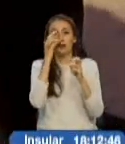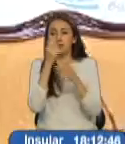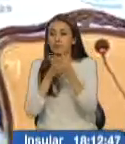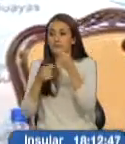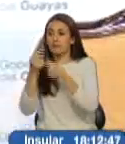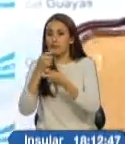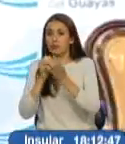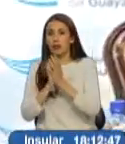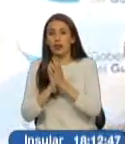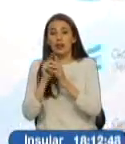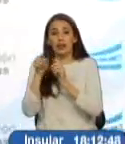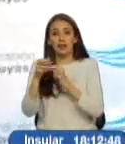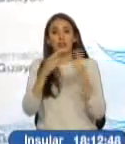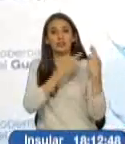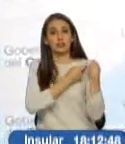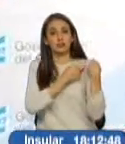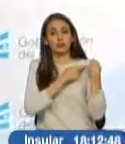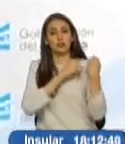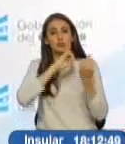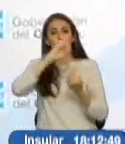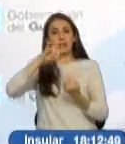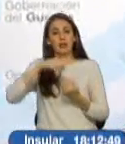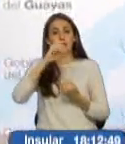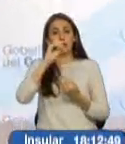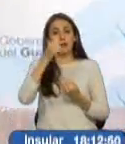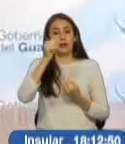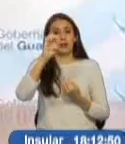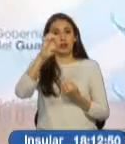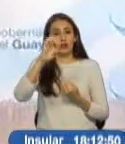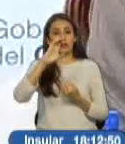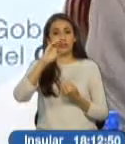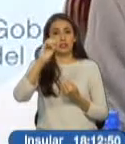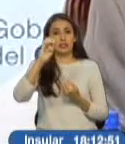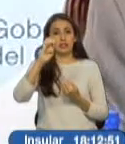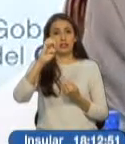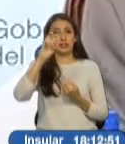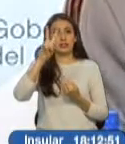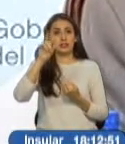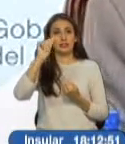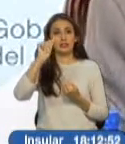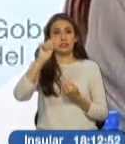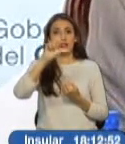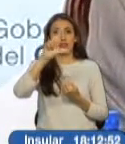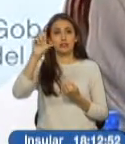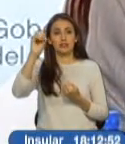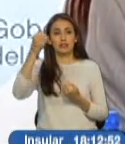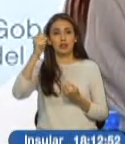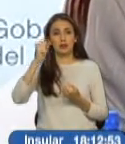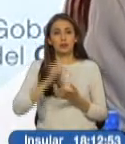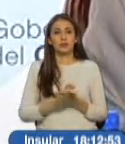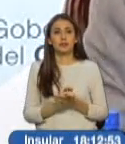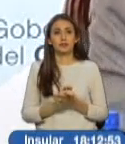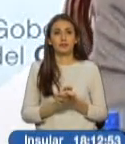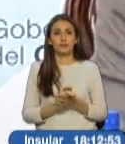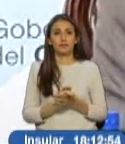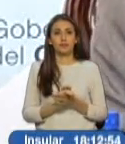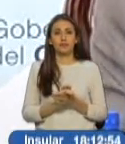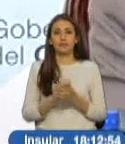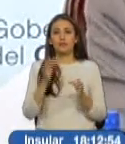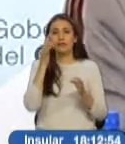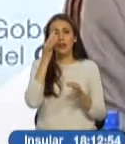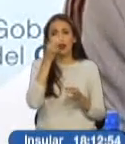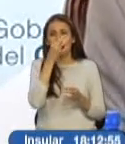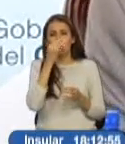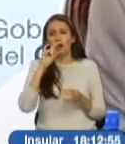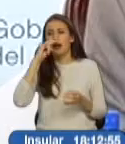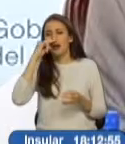gestión de José Francisco Ceballos, nuevo gobernador de la provincia del Guayas. Erradicar el tema de la droga, sobre todo a los niños,